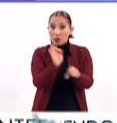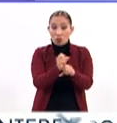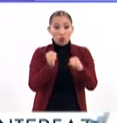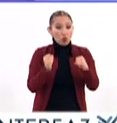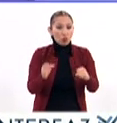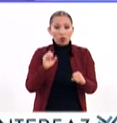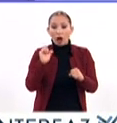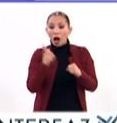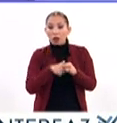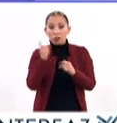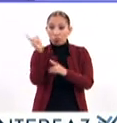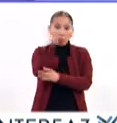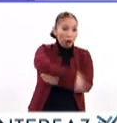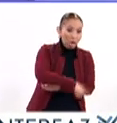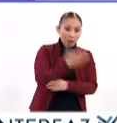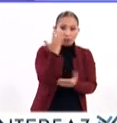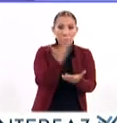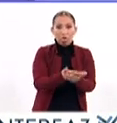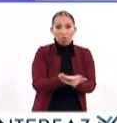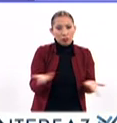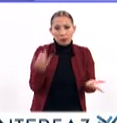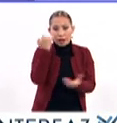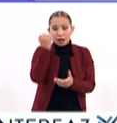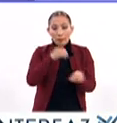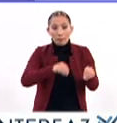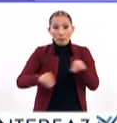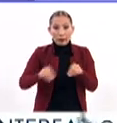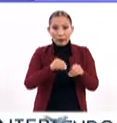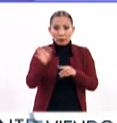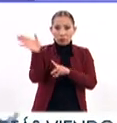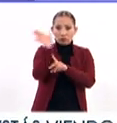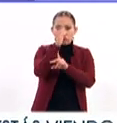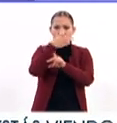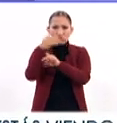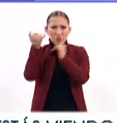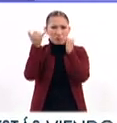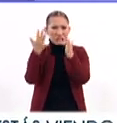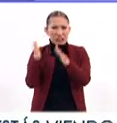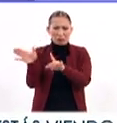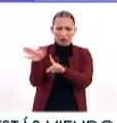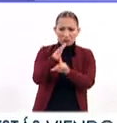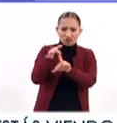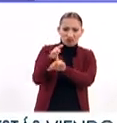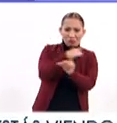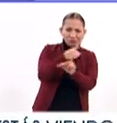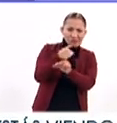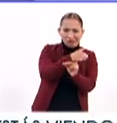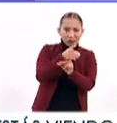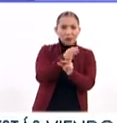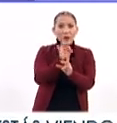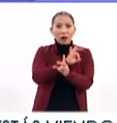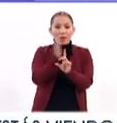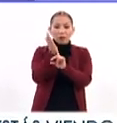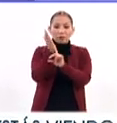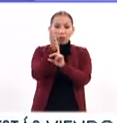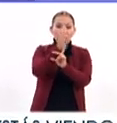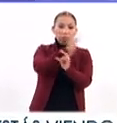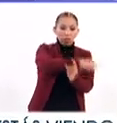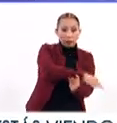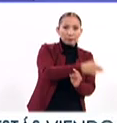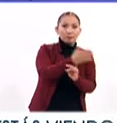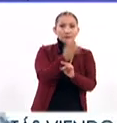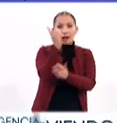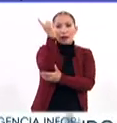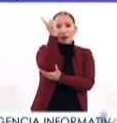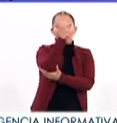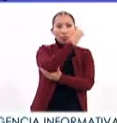para que el movimiento de una bandera puede ser pesadísimo, lo cual pesado. puede en un momento dado vencer,